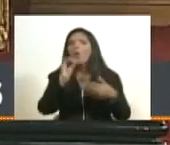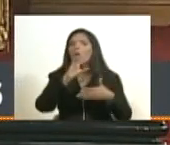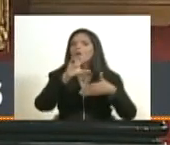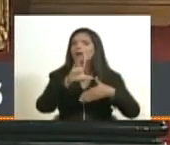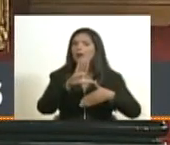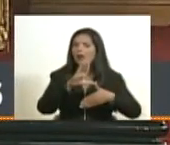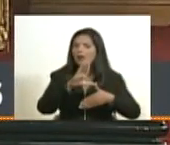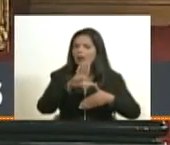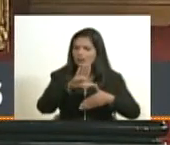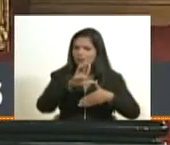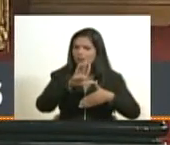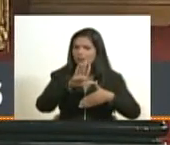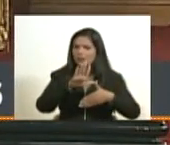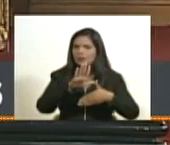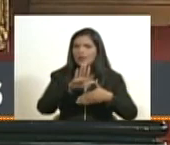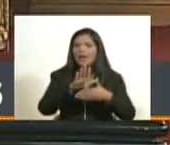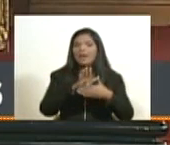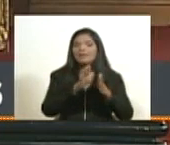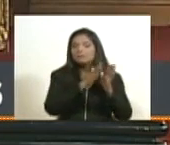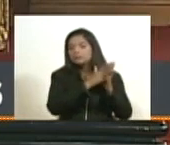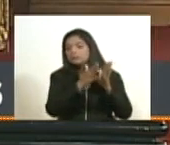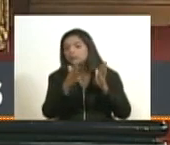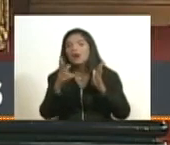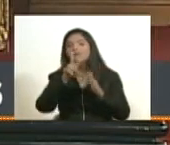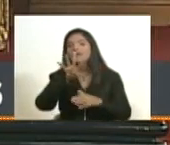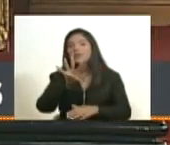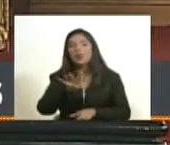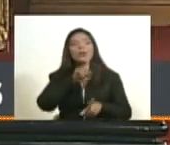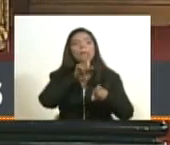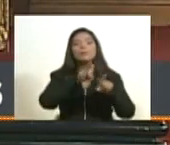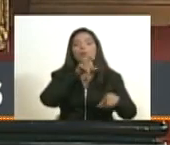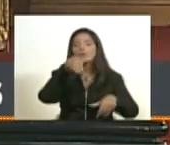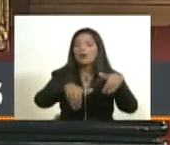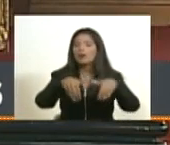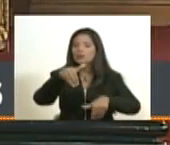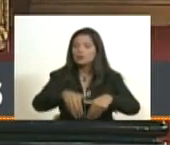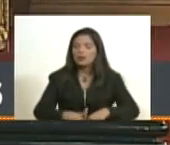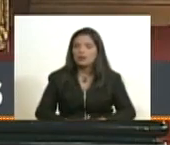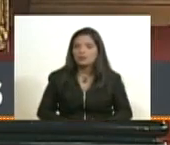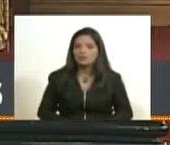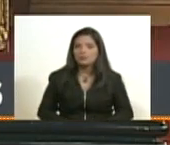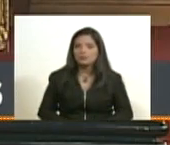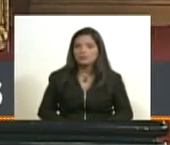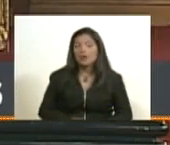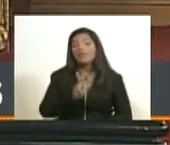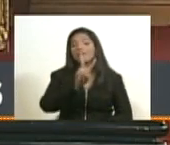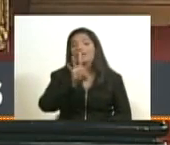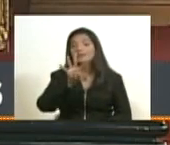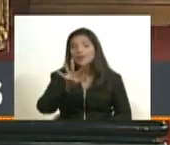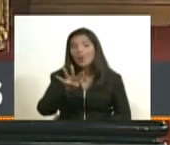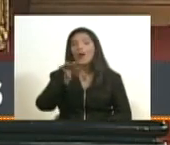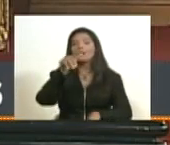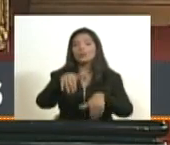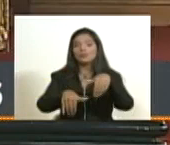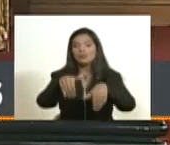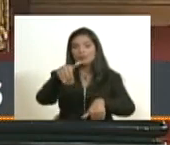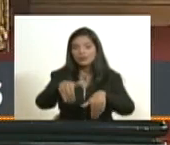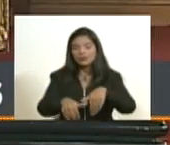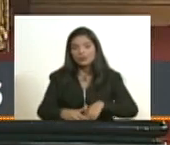en 19 años ha hecho 24 consultas electorales, 24 procesos